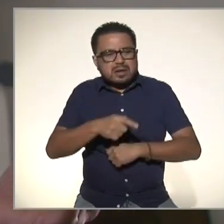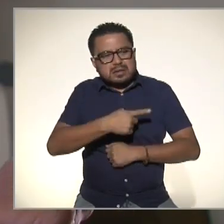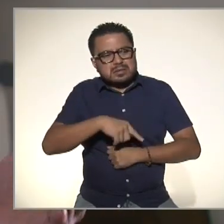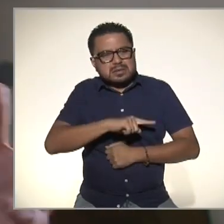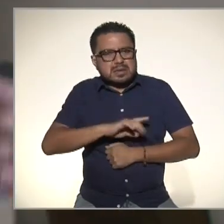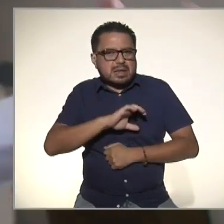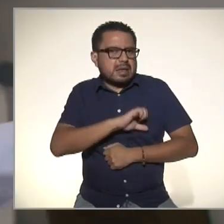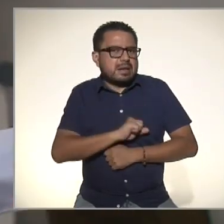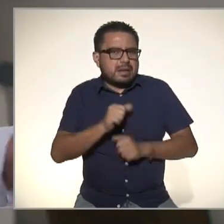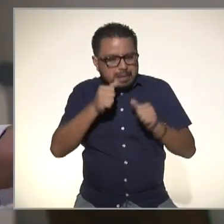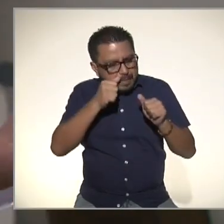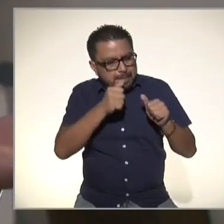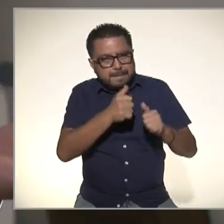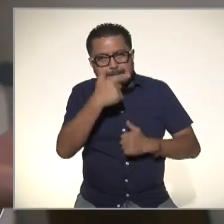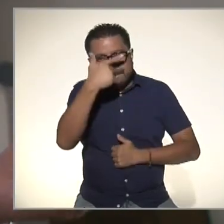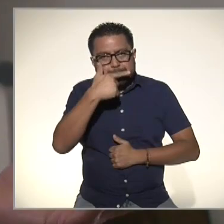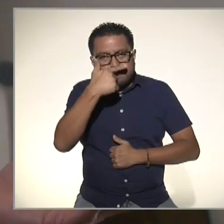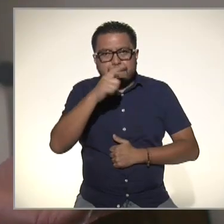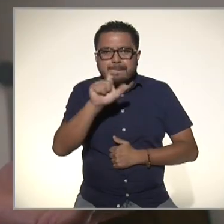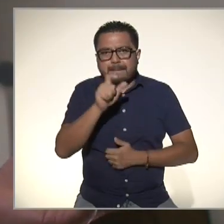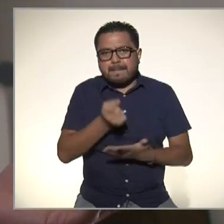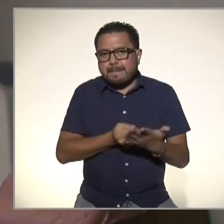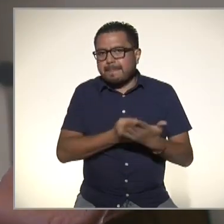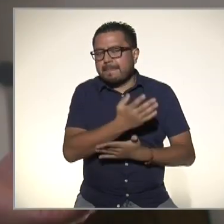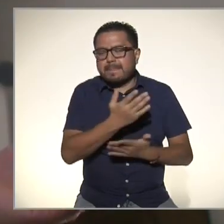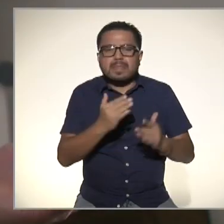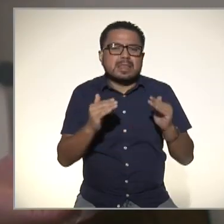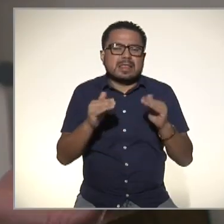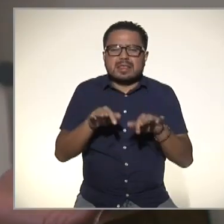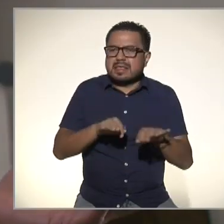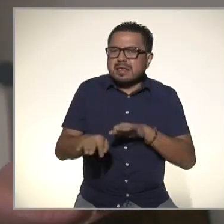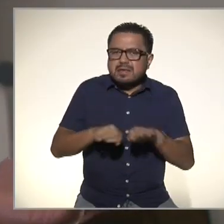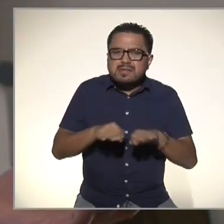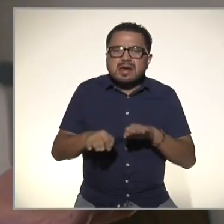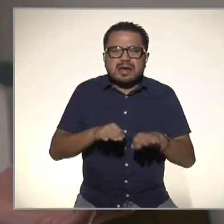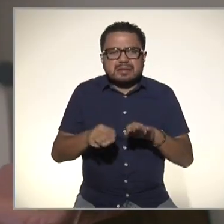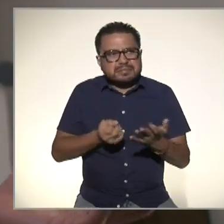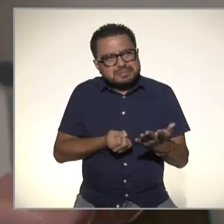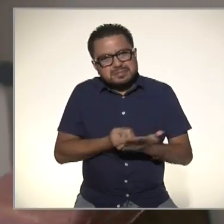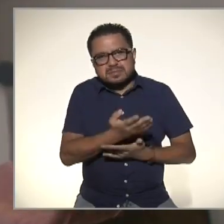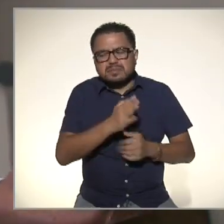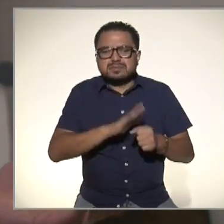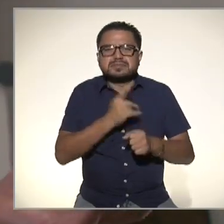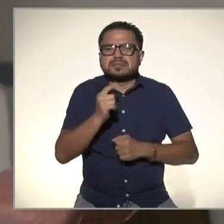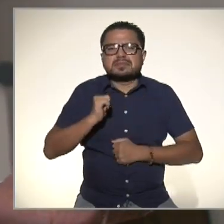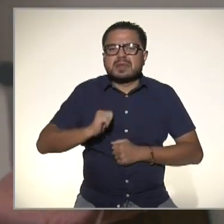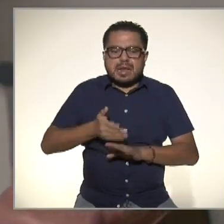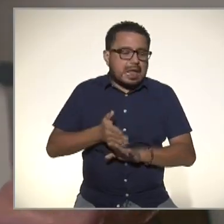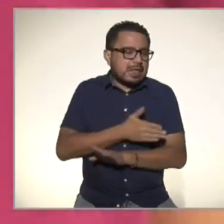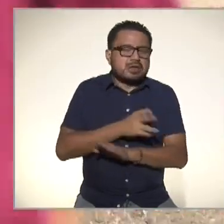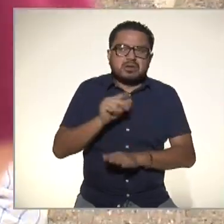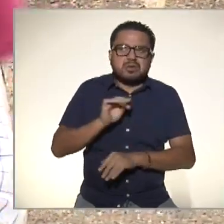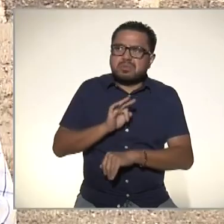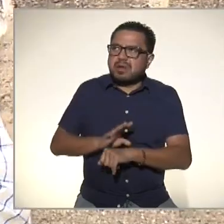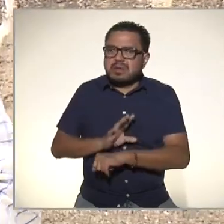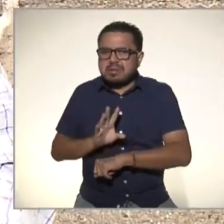preferirían que les atendieran en la noche ya cuando salieron de la chamba, ya cuando salieron del trabajo, porque antes no pueden pedir